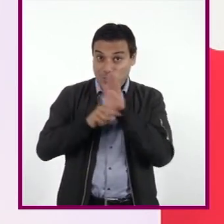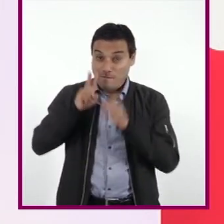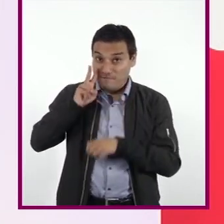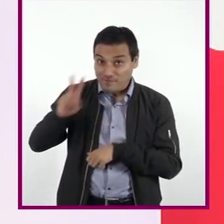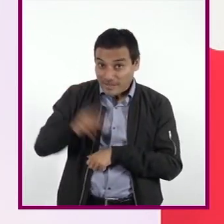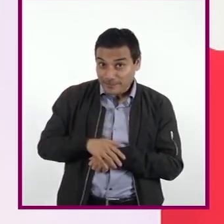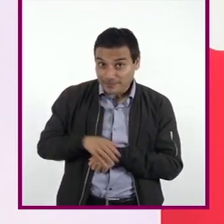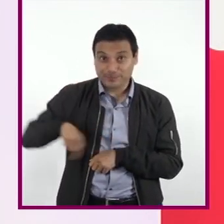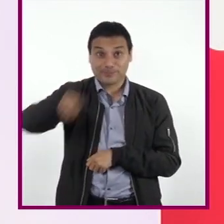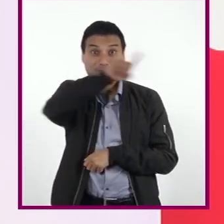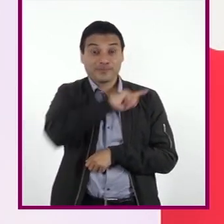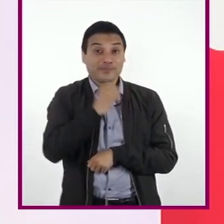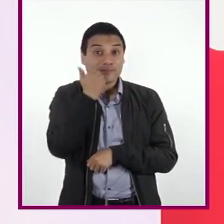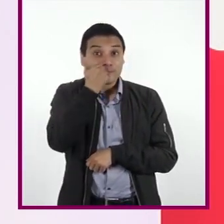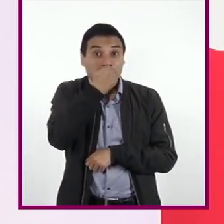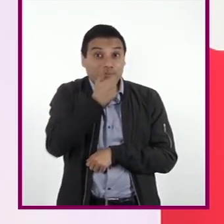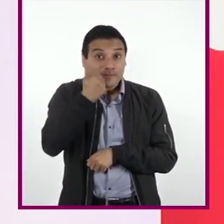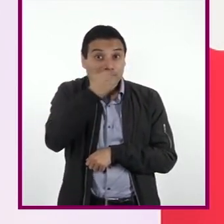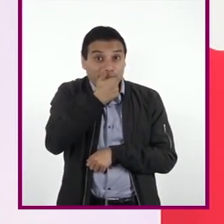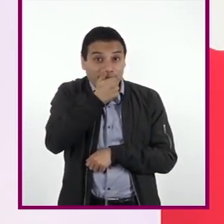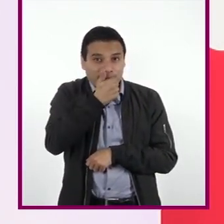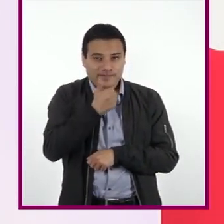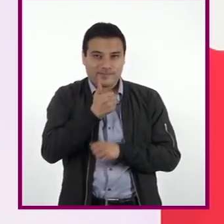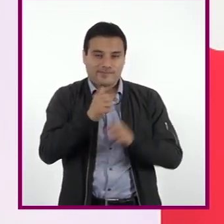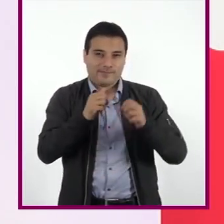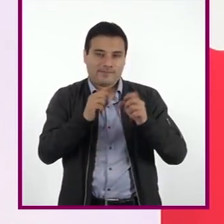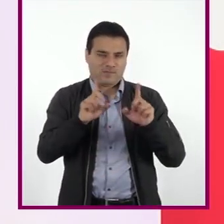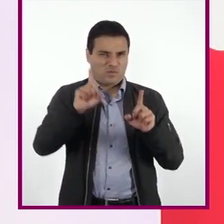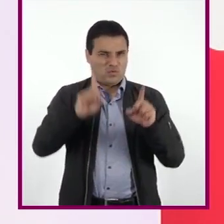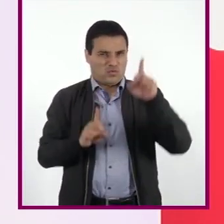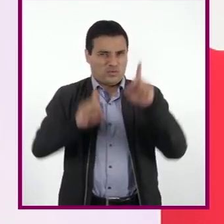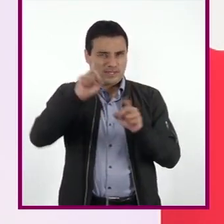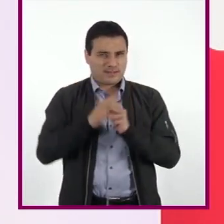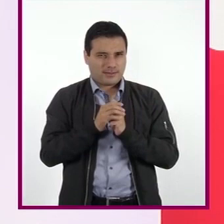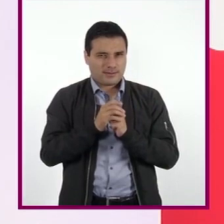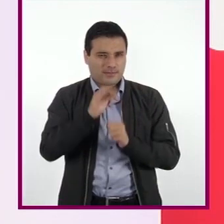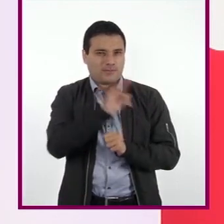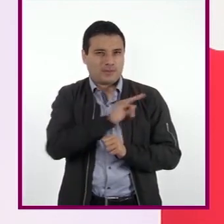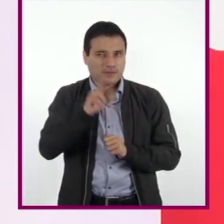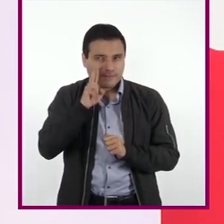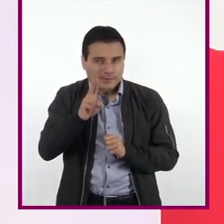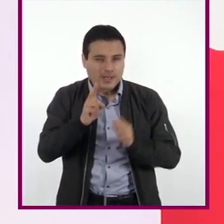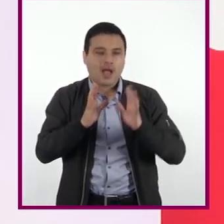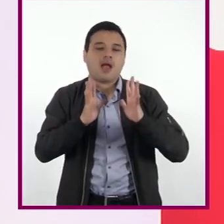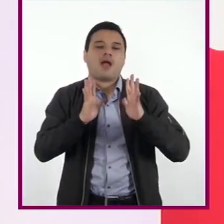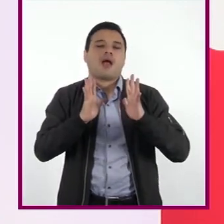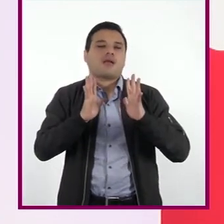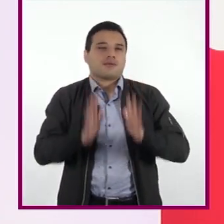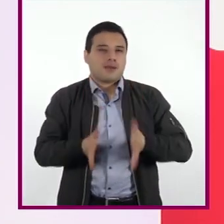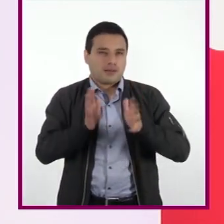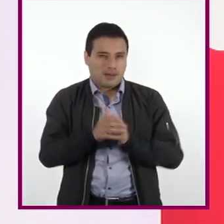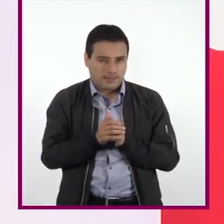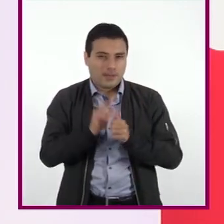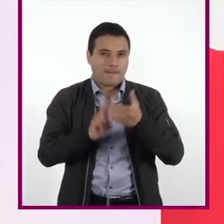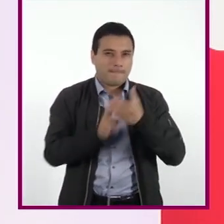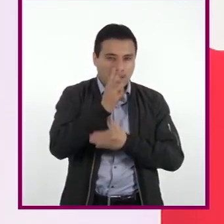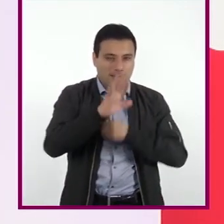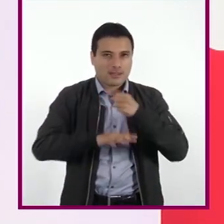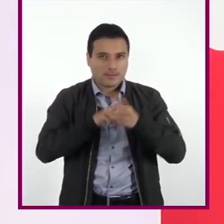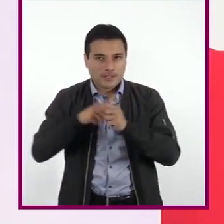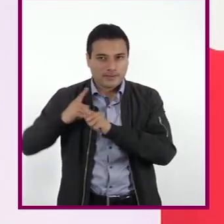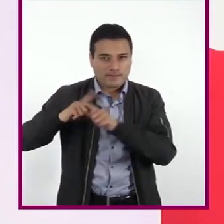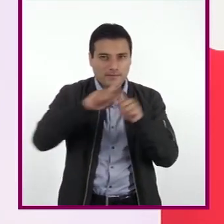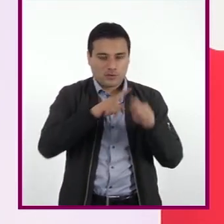nuestras alumnas y alumnos aclaren algunas interrogantes sobre cómo influye la biodiversidad en la construcción de la